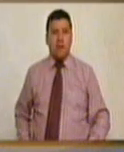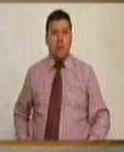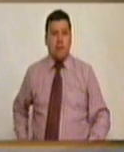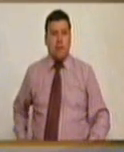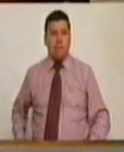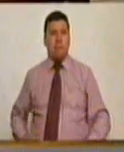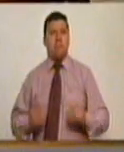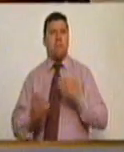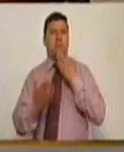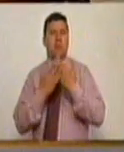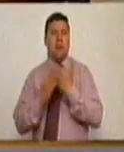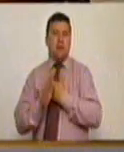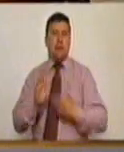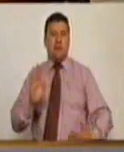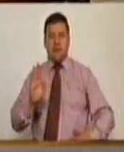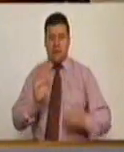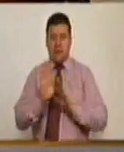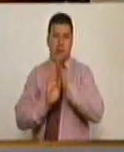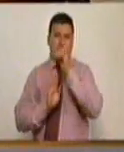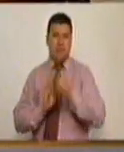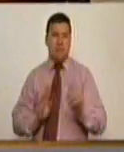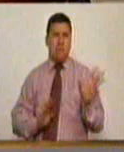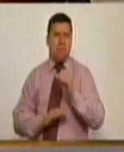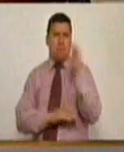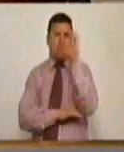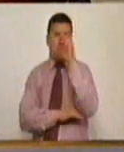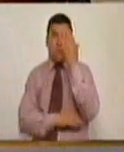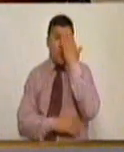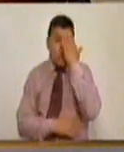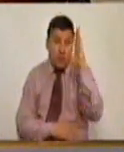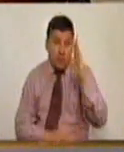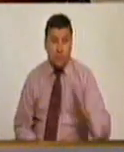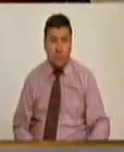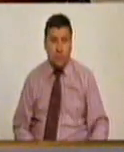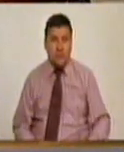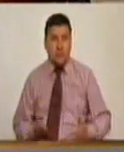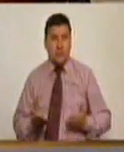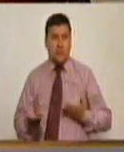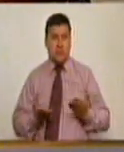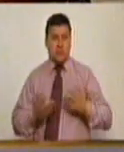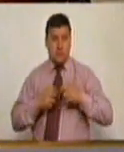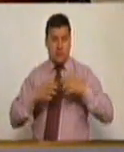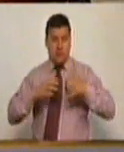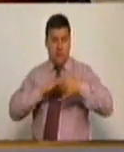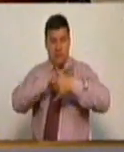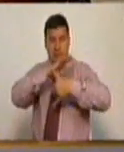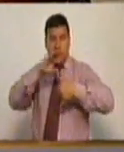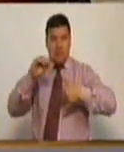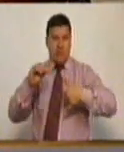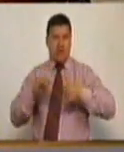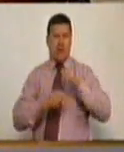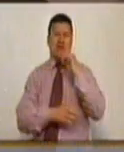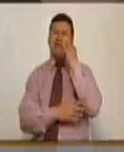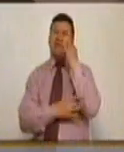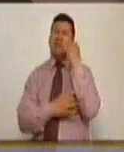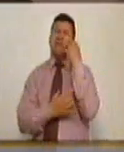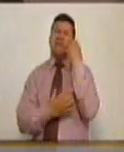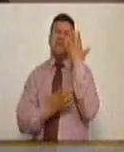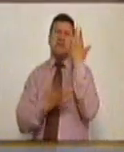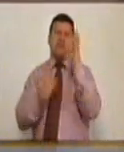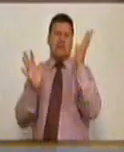Muchas gracias señor presidente para los colombianos que no saben el servicio de electricidad en la costa es un desastre